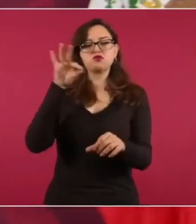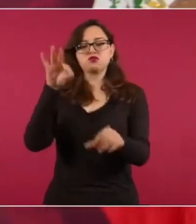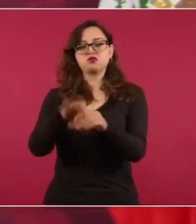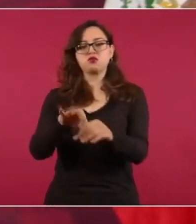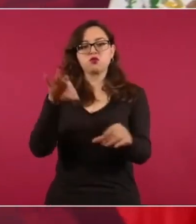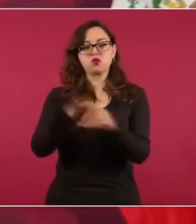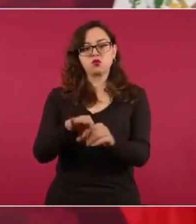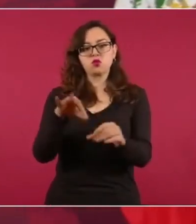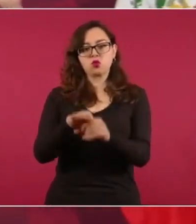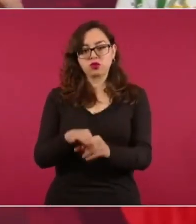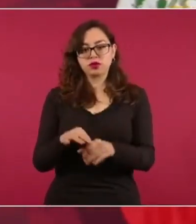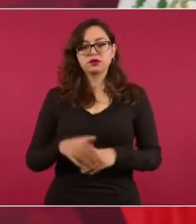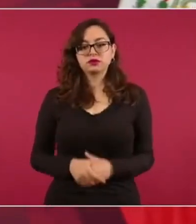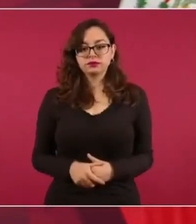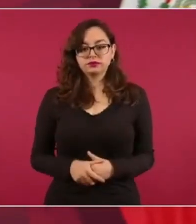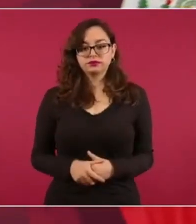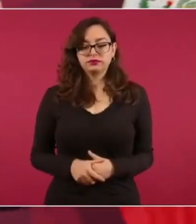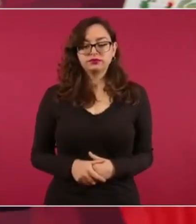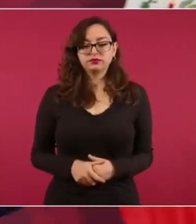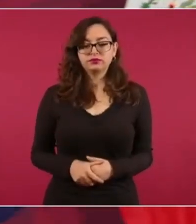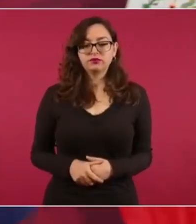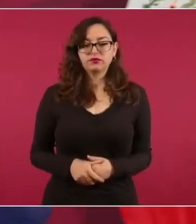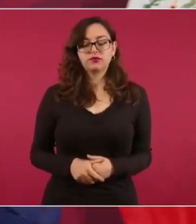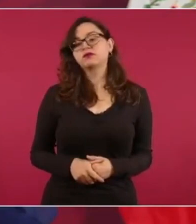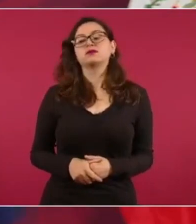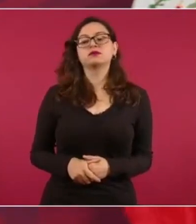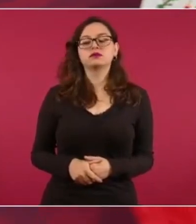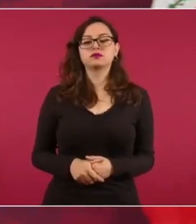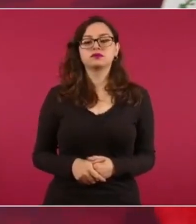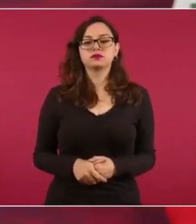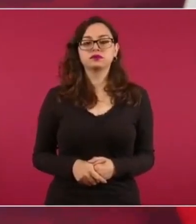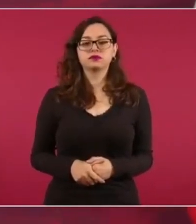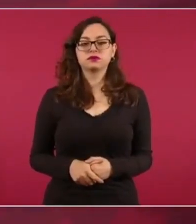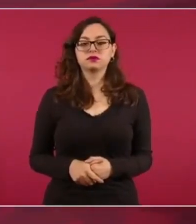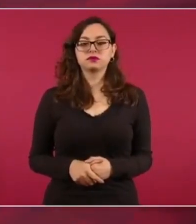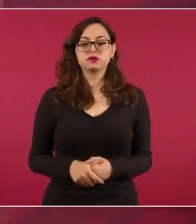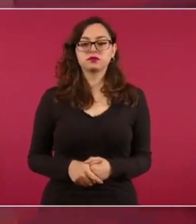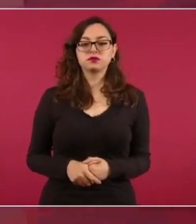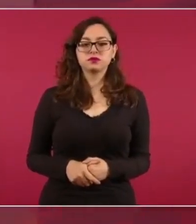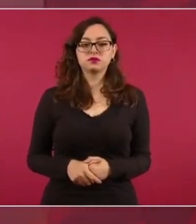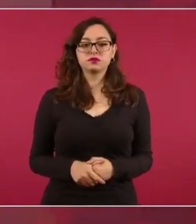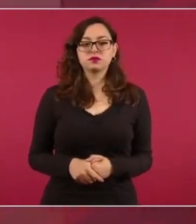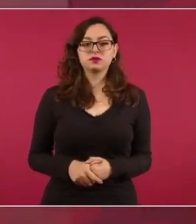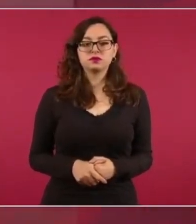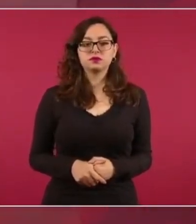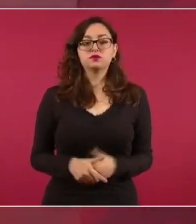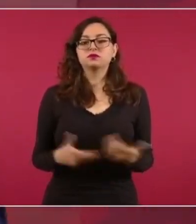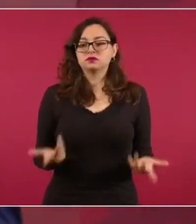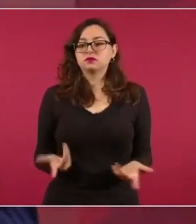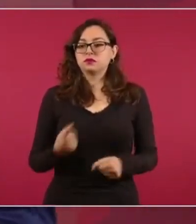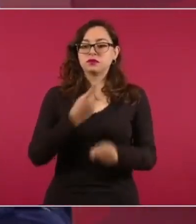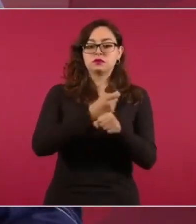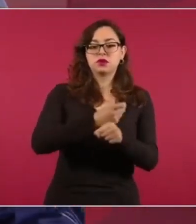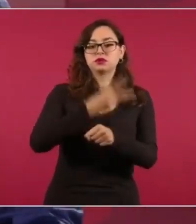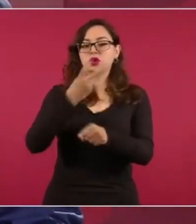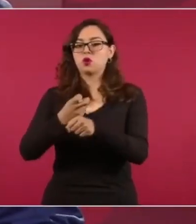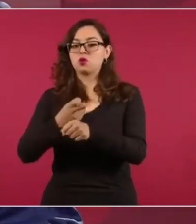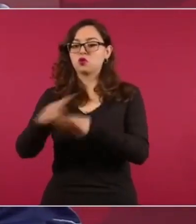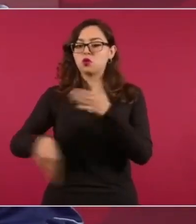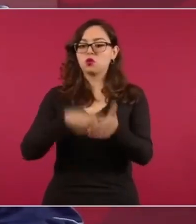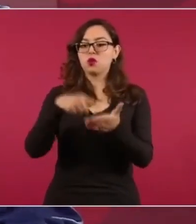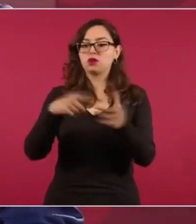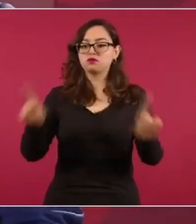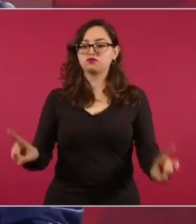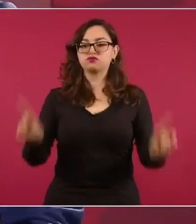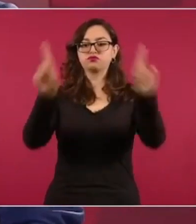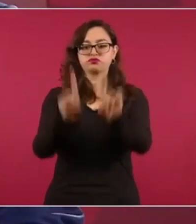Ya solo participa el primero y el segundo lugar.